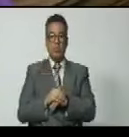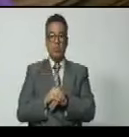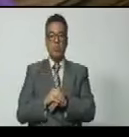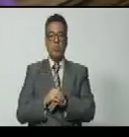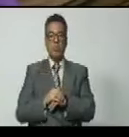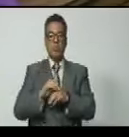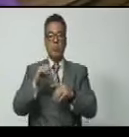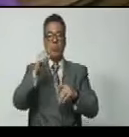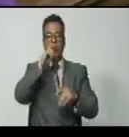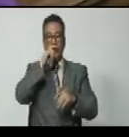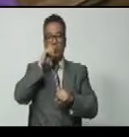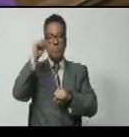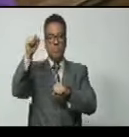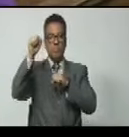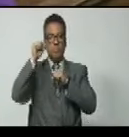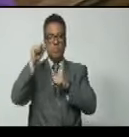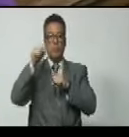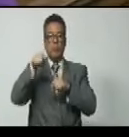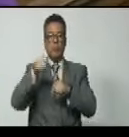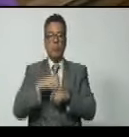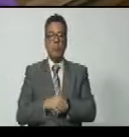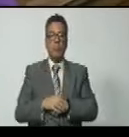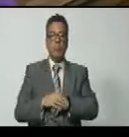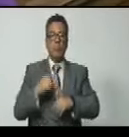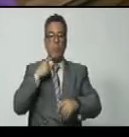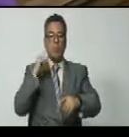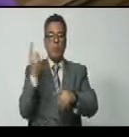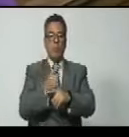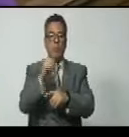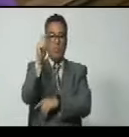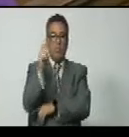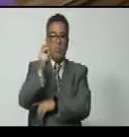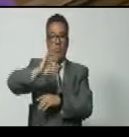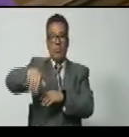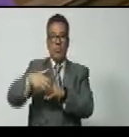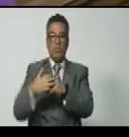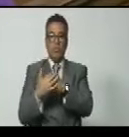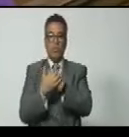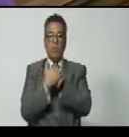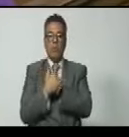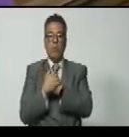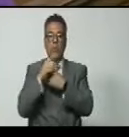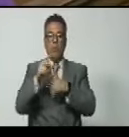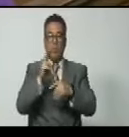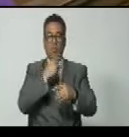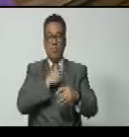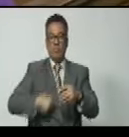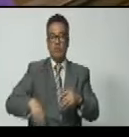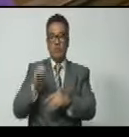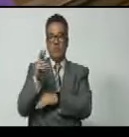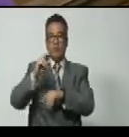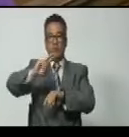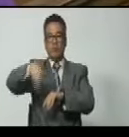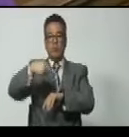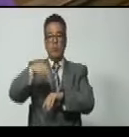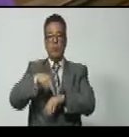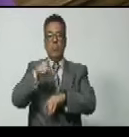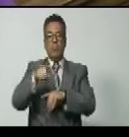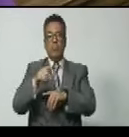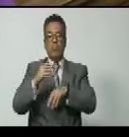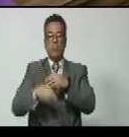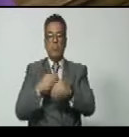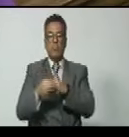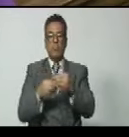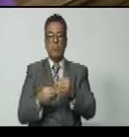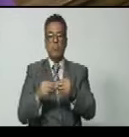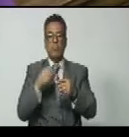Venezuela, ciudadano Nicolás Maduro Moros, dirigida al diputado Jorge Rodríguez Gómez, presidente de la Asamblea Nacional, mediante la